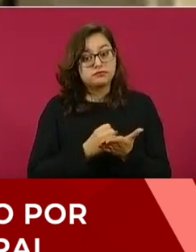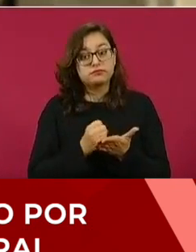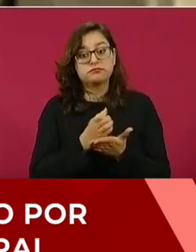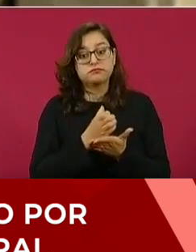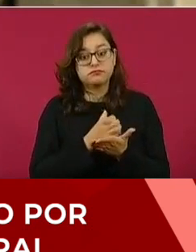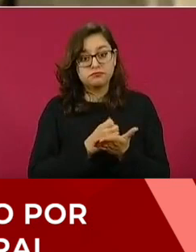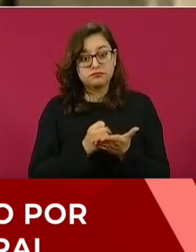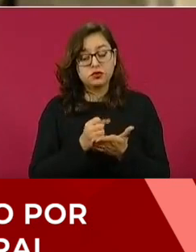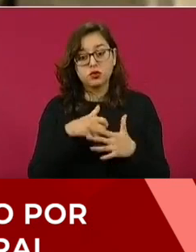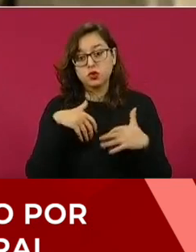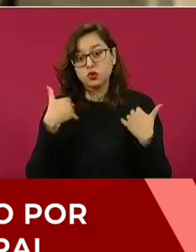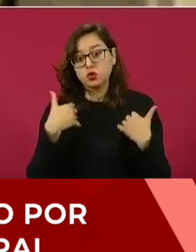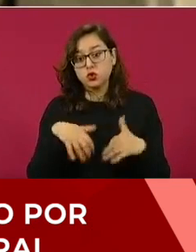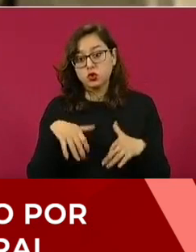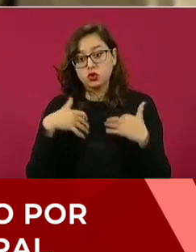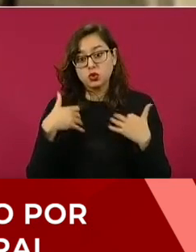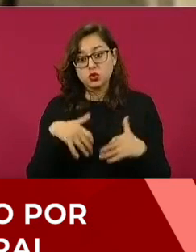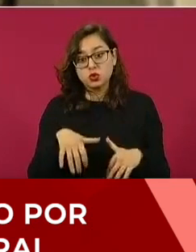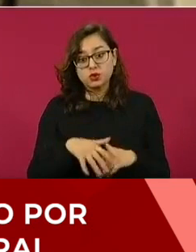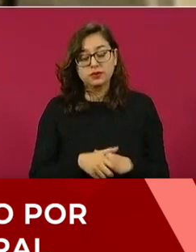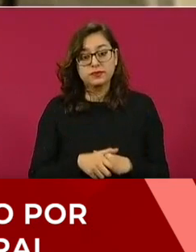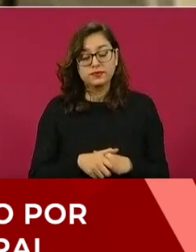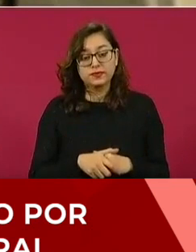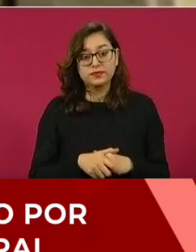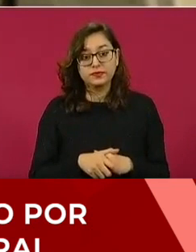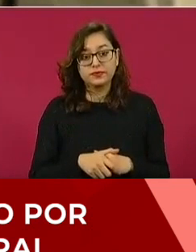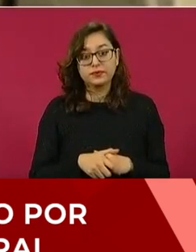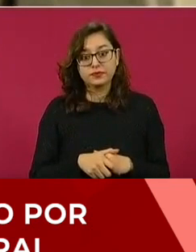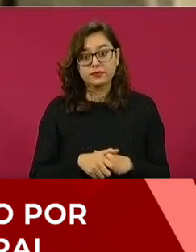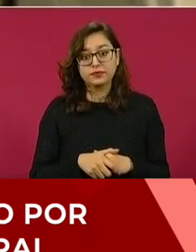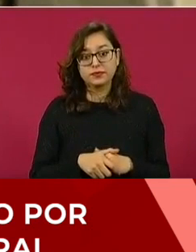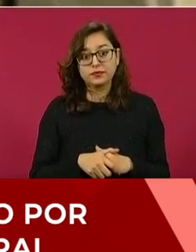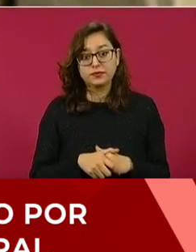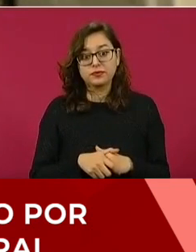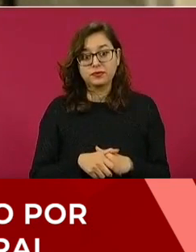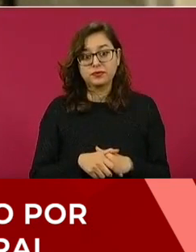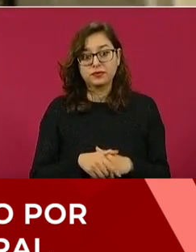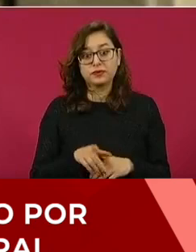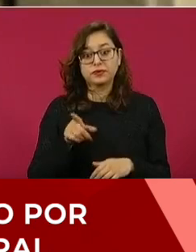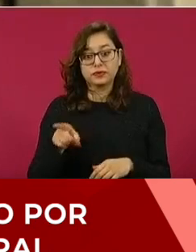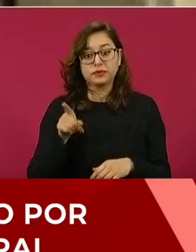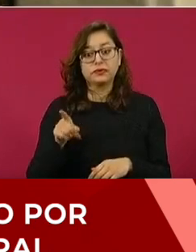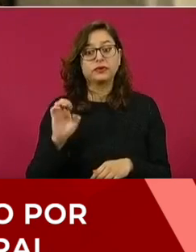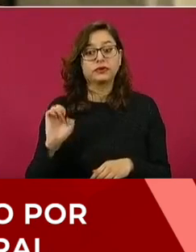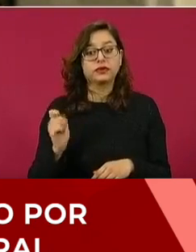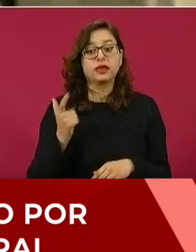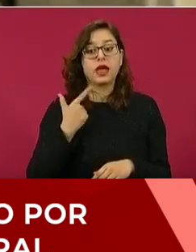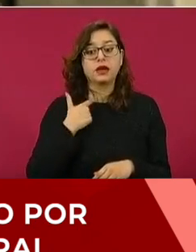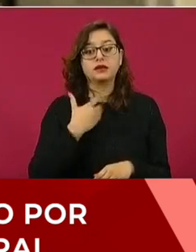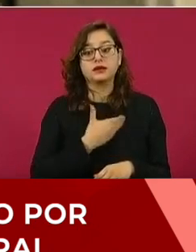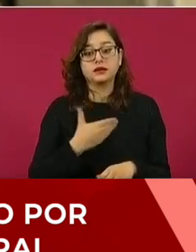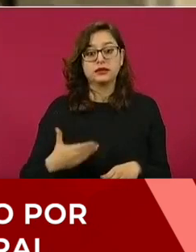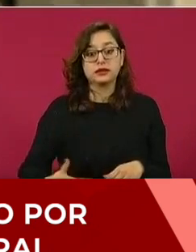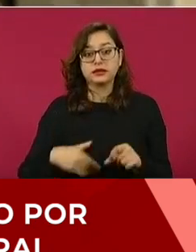Hay que recordar que este expresidente también tiene una pensión del Banco de México por casi